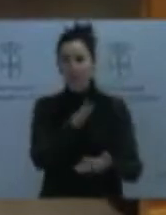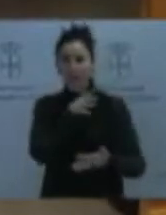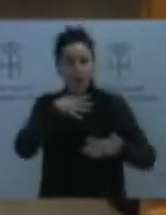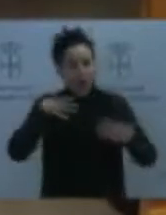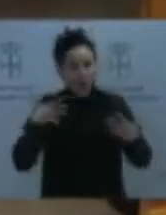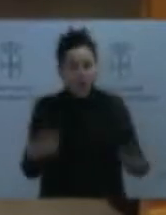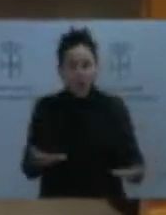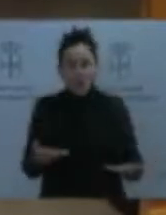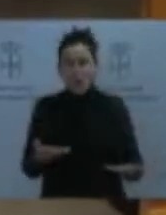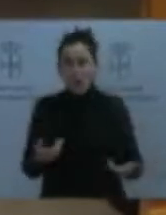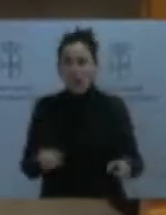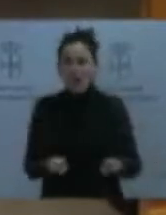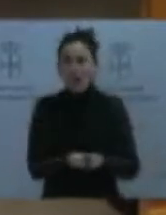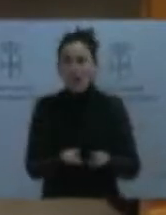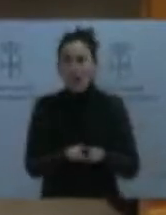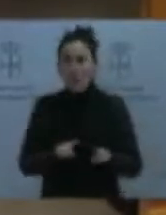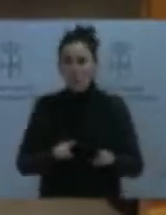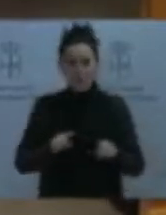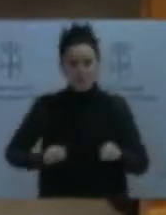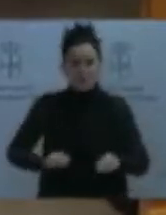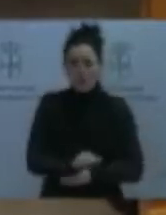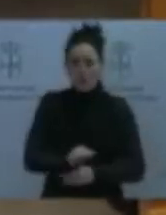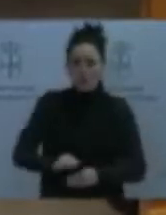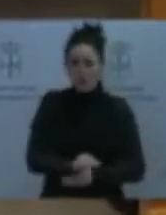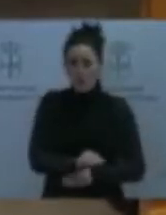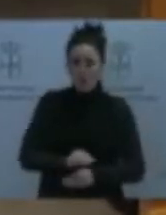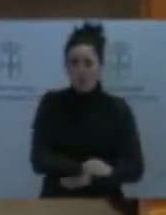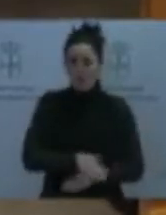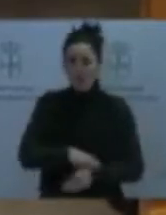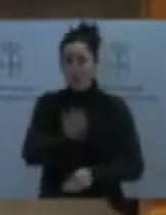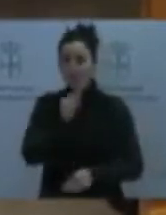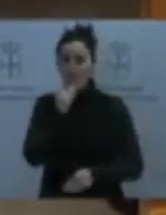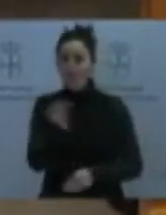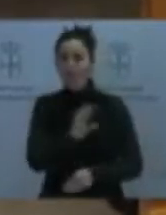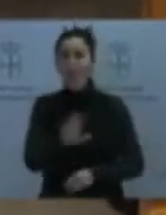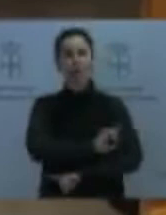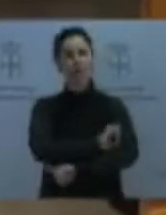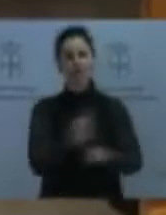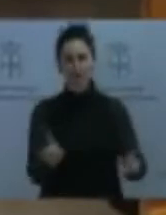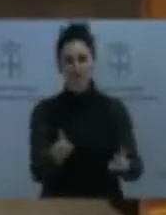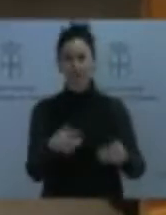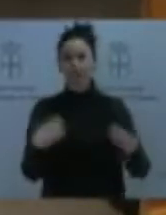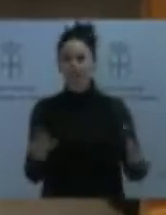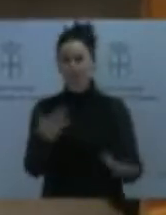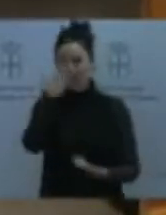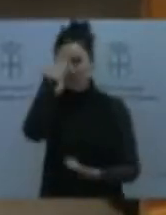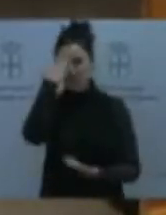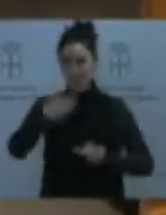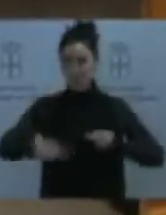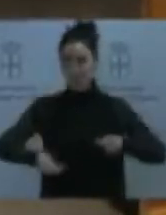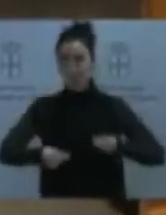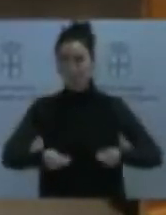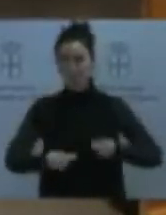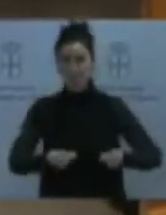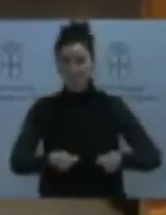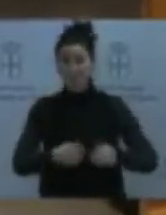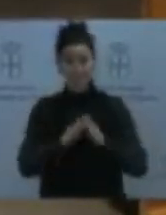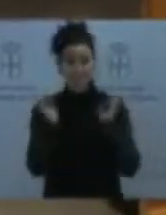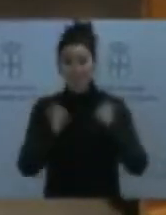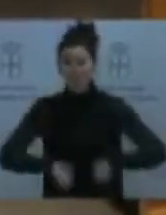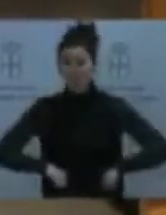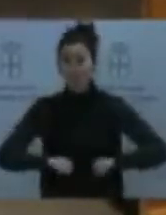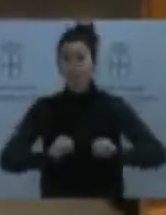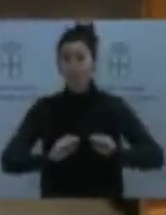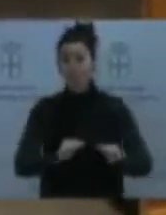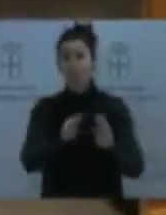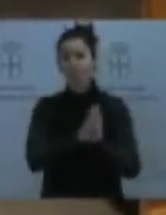en las mejores opciones, sino que la bolsa se ha convertido en la principal mesa de negociación de convenios colectivos y de condiciones laborales. Y lo estamos viendo ahora con la